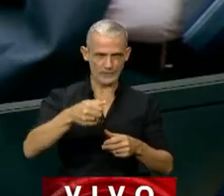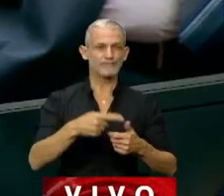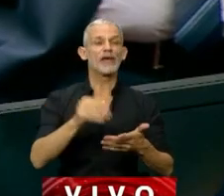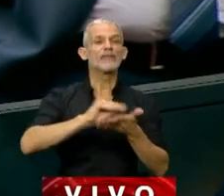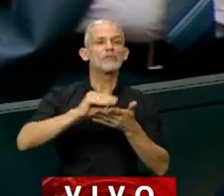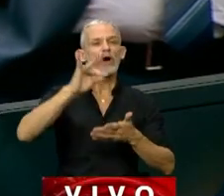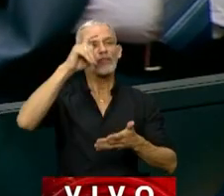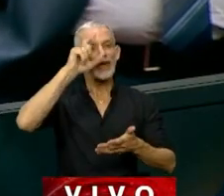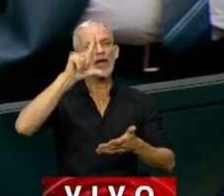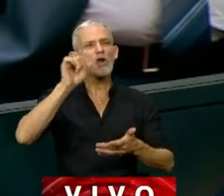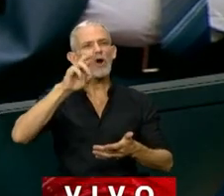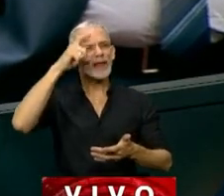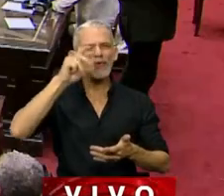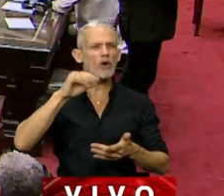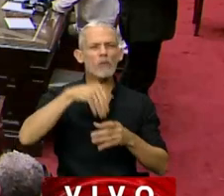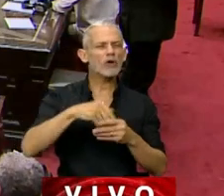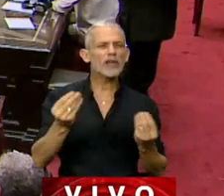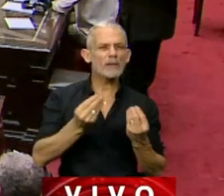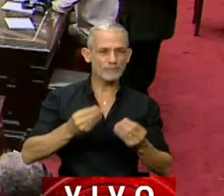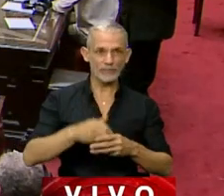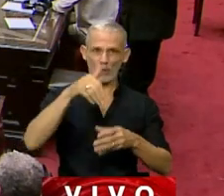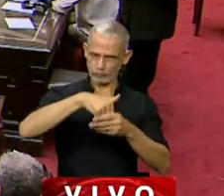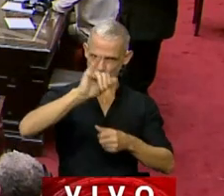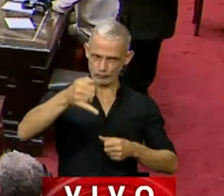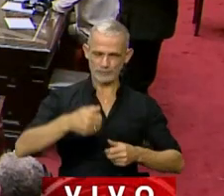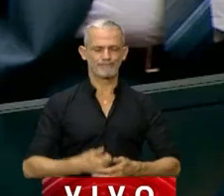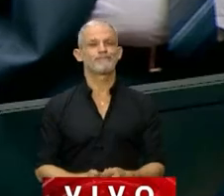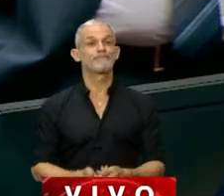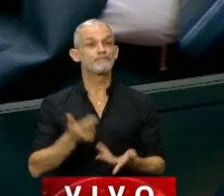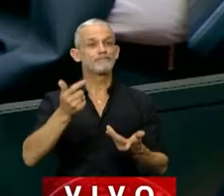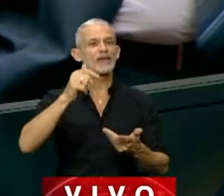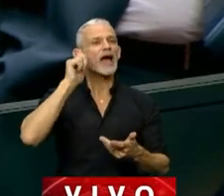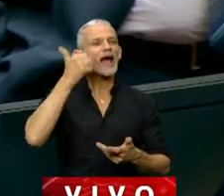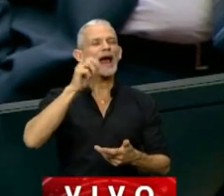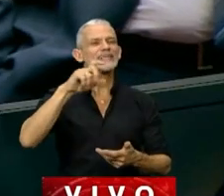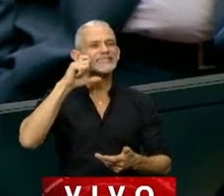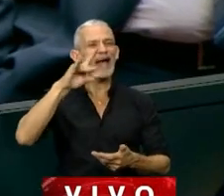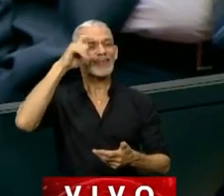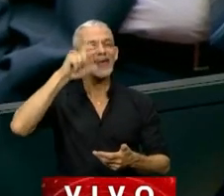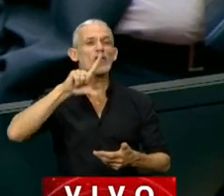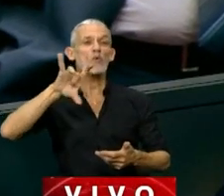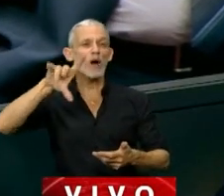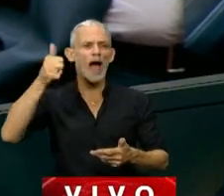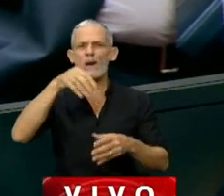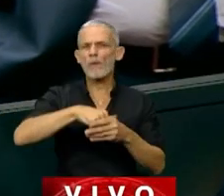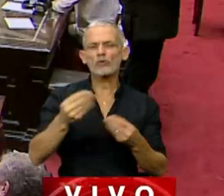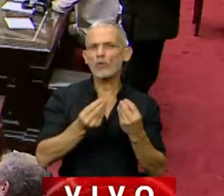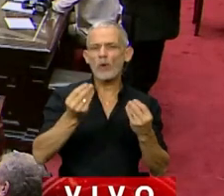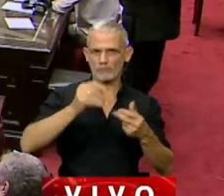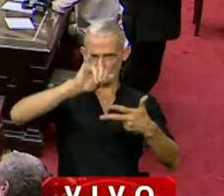Afirmativo. Diputado de Loredo, el sentido de su voto. Afirmativo, presidente. Diputado García de Lucas Sebastián, el sentido de su